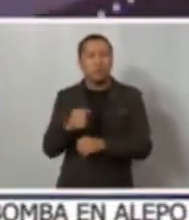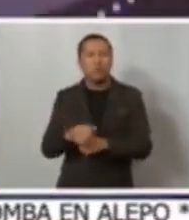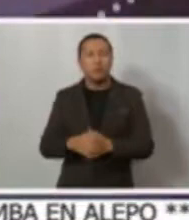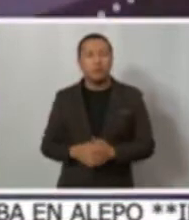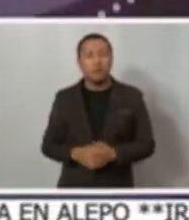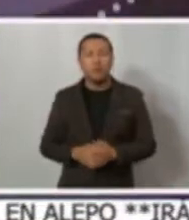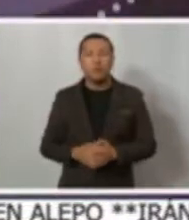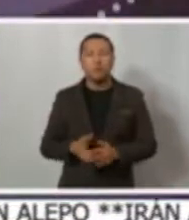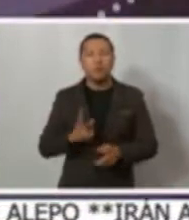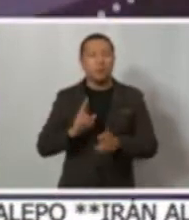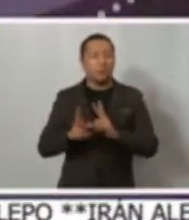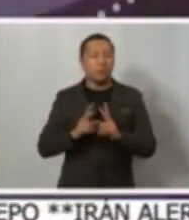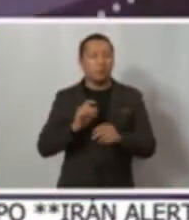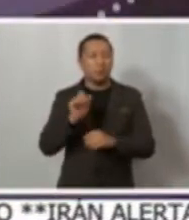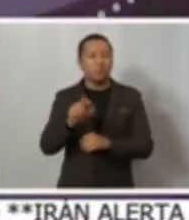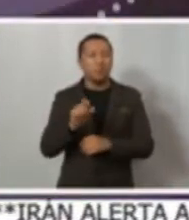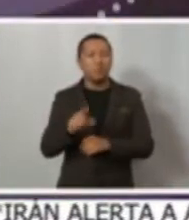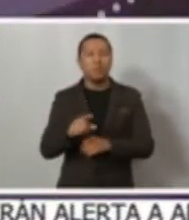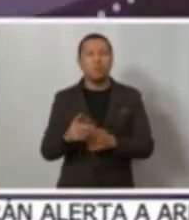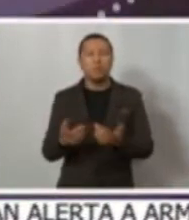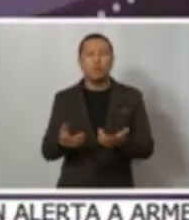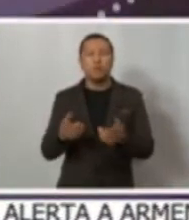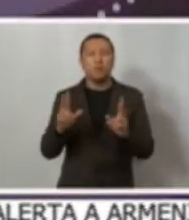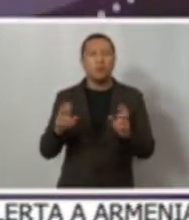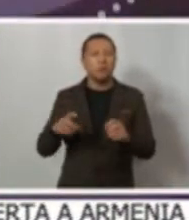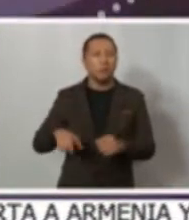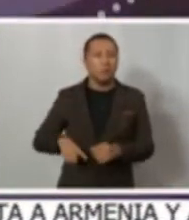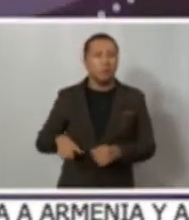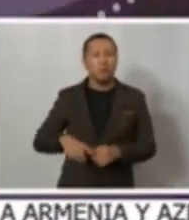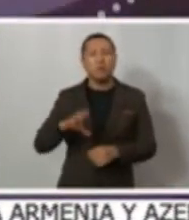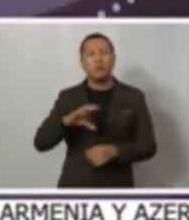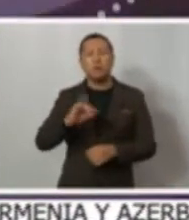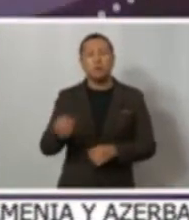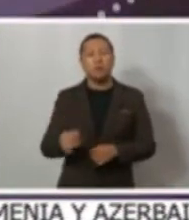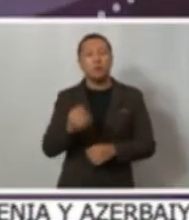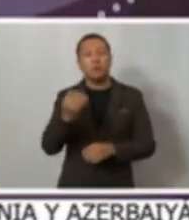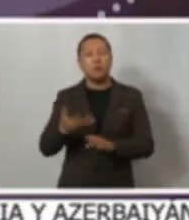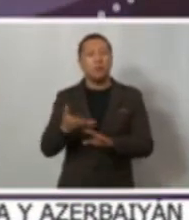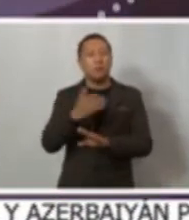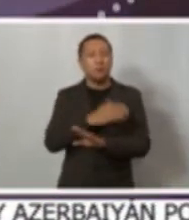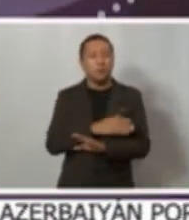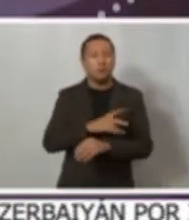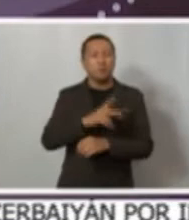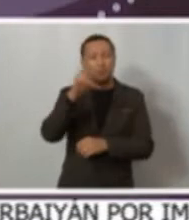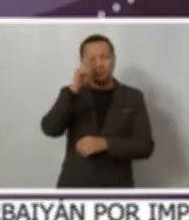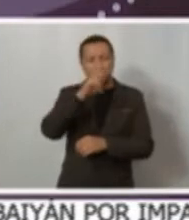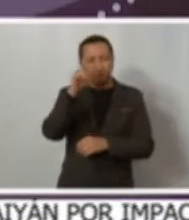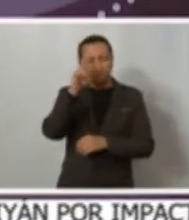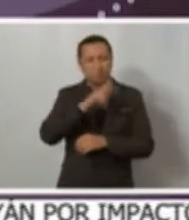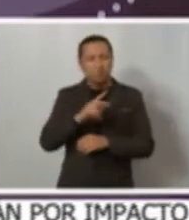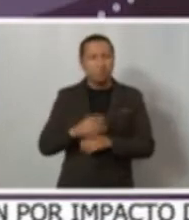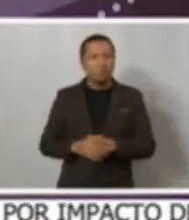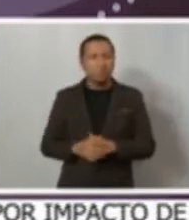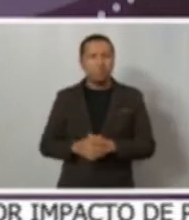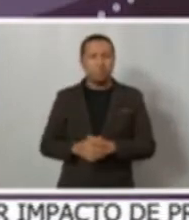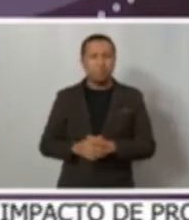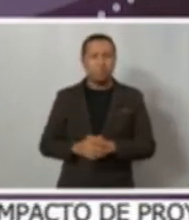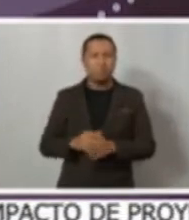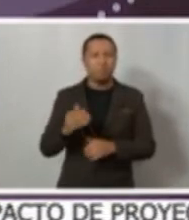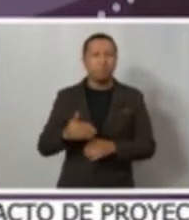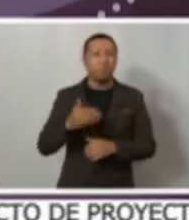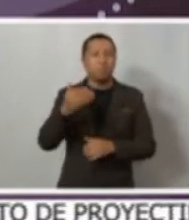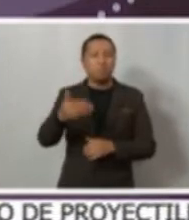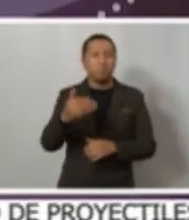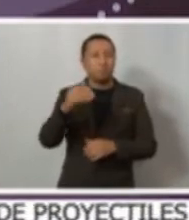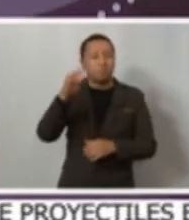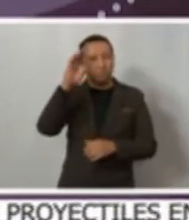estas intervenciones del gobernador Carlos Joaquín, donde había una previsión justamente de esto. Se esperaba que llegara, que impactara con